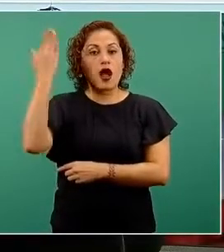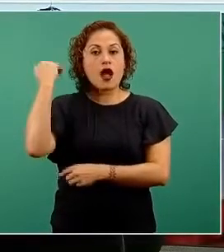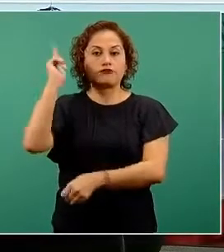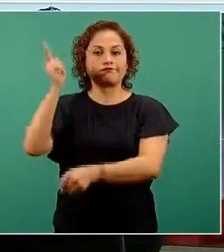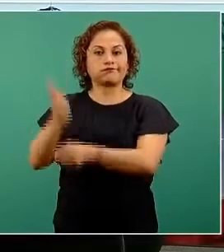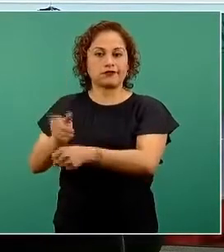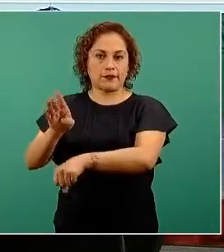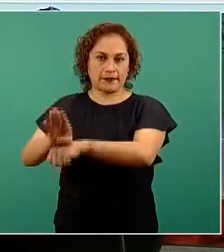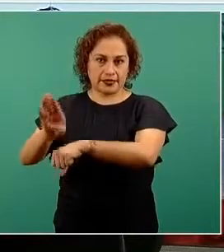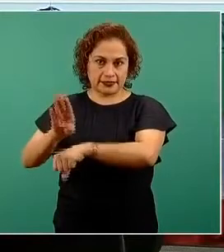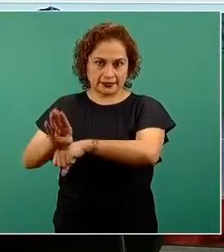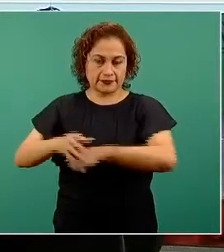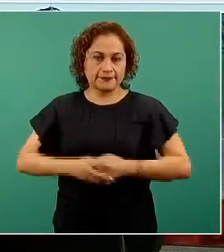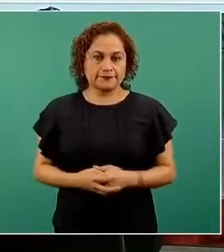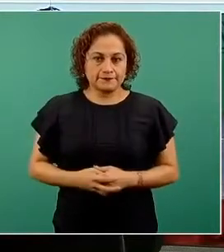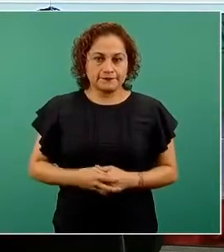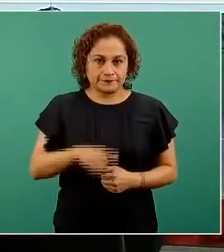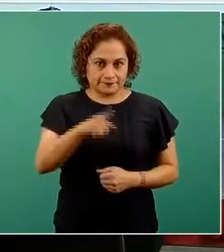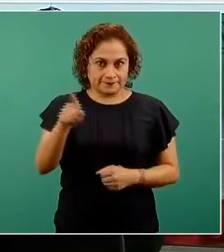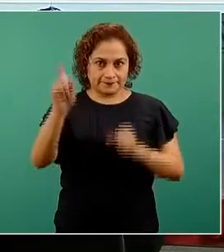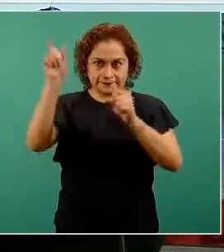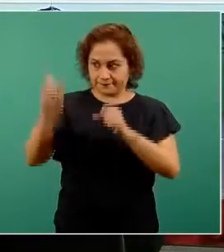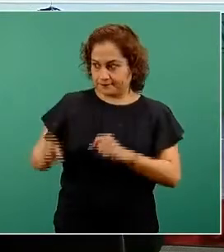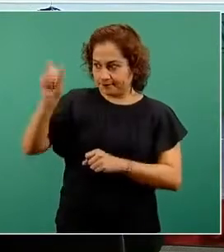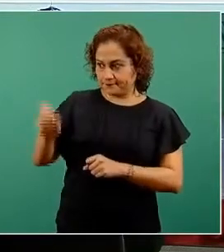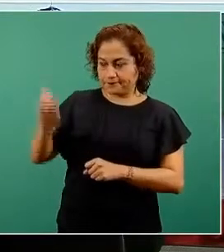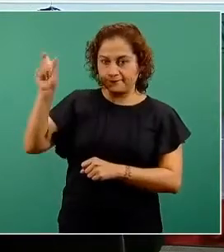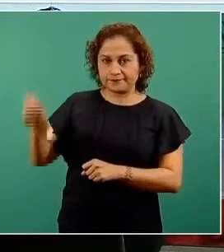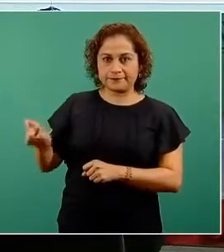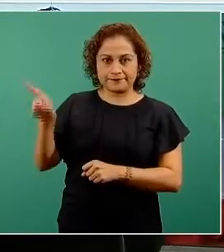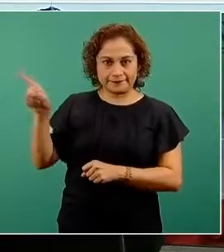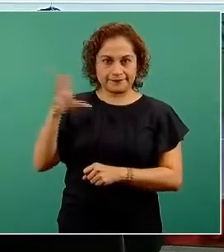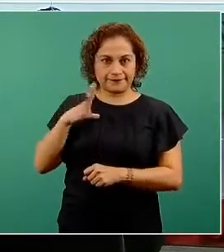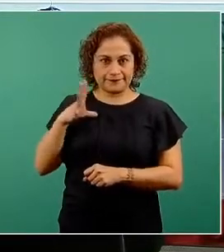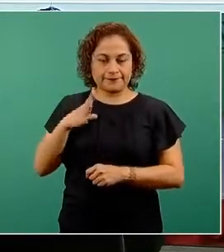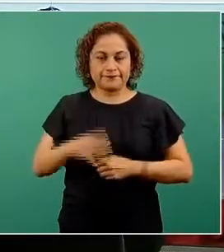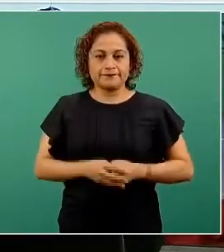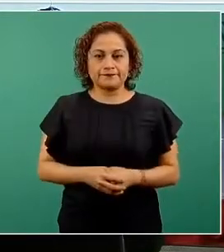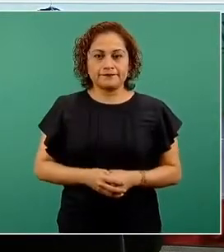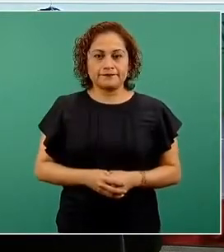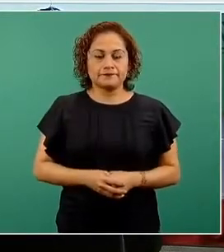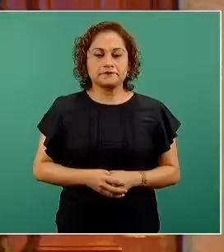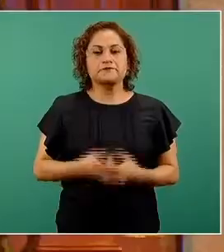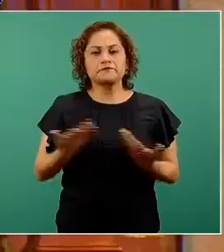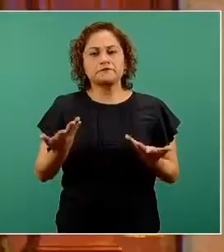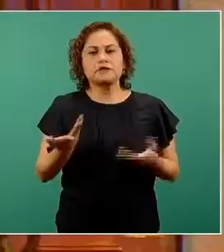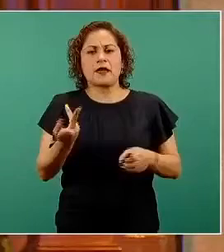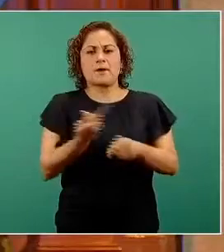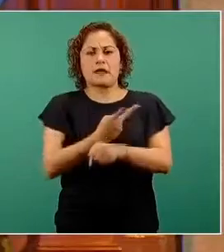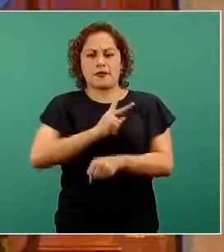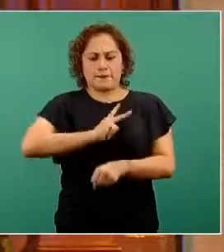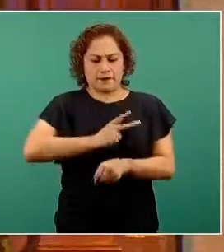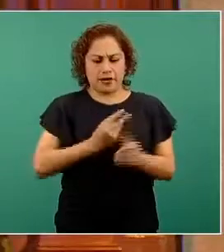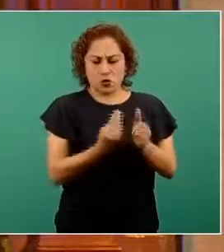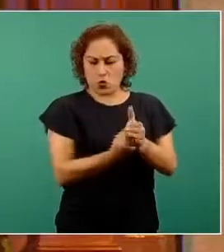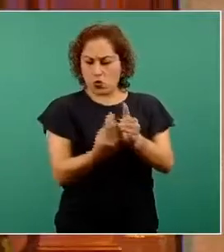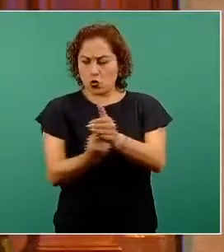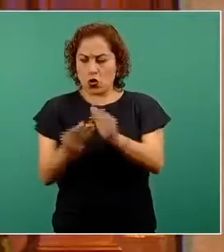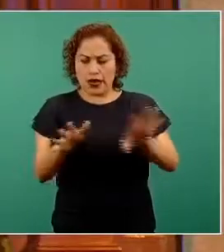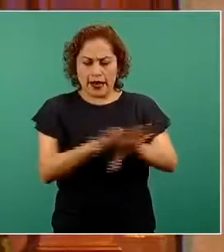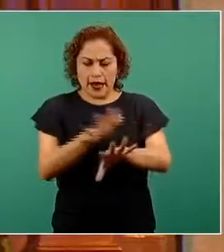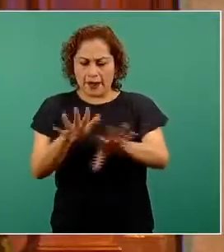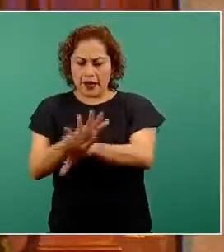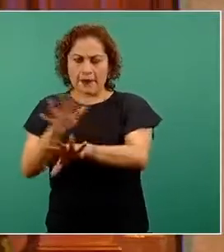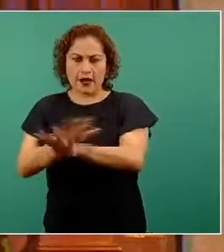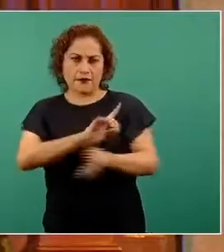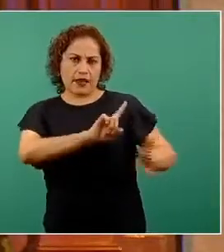Brasil. Tienen ustedes la información de cuáles son las mutaciones comunes o las mutaciones características de cada una de las